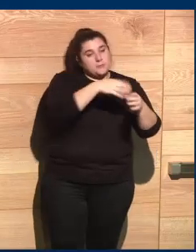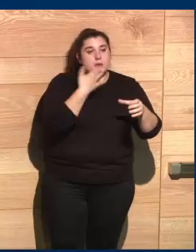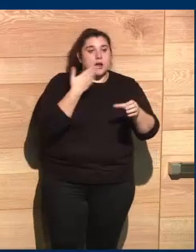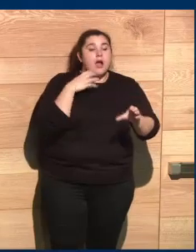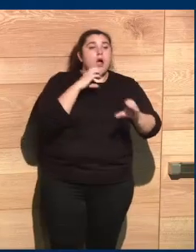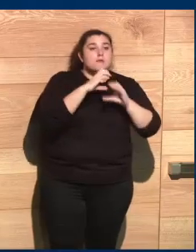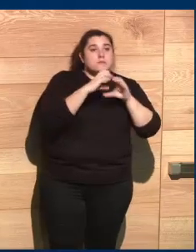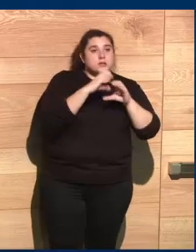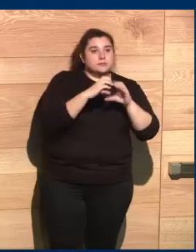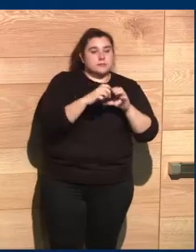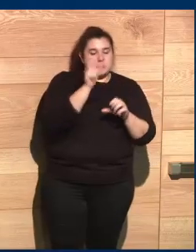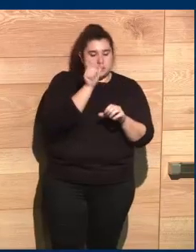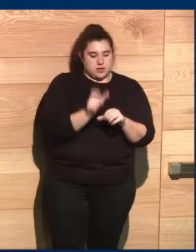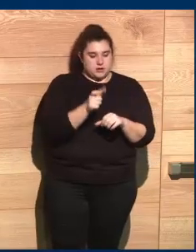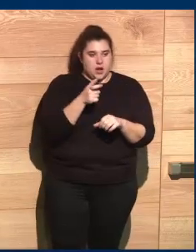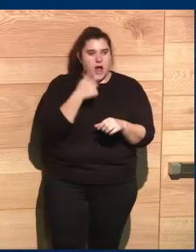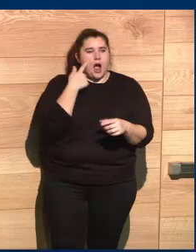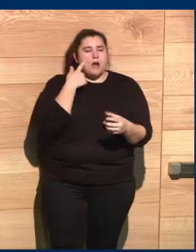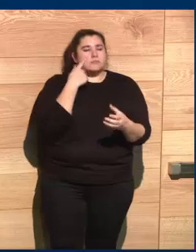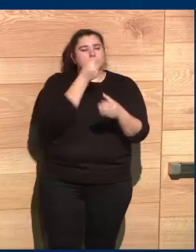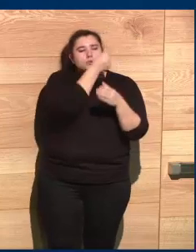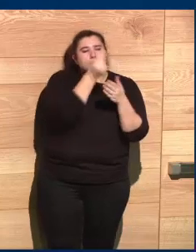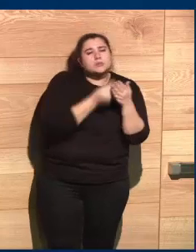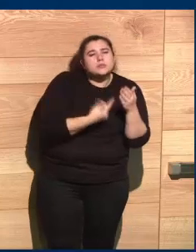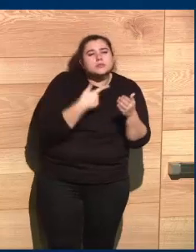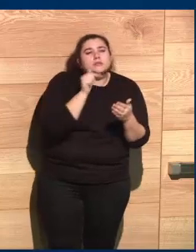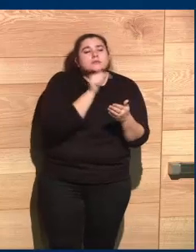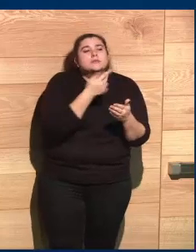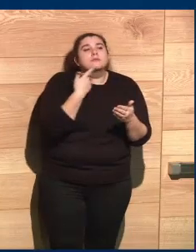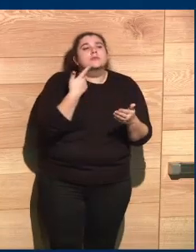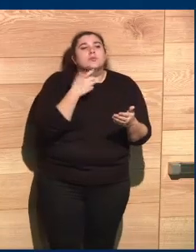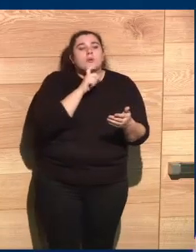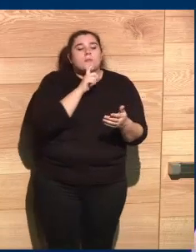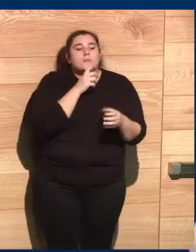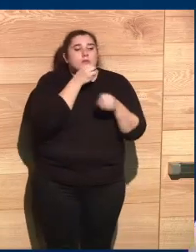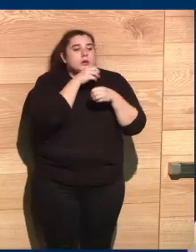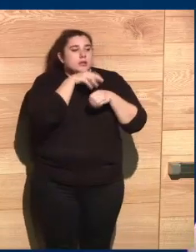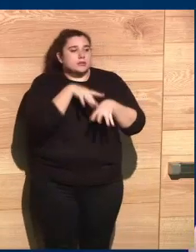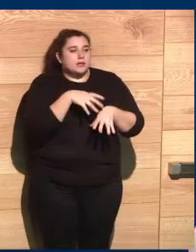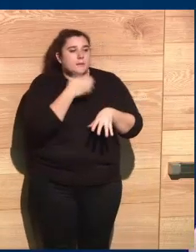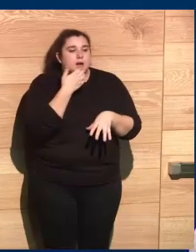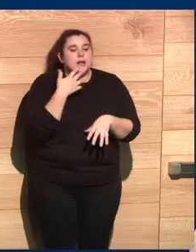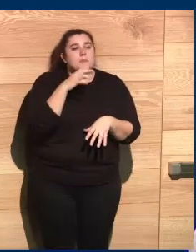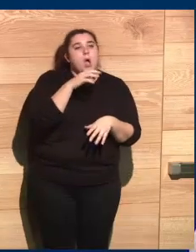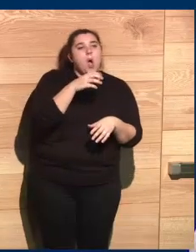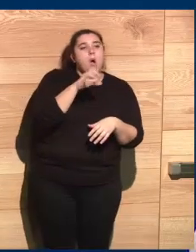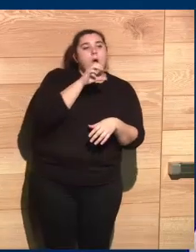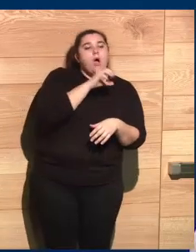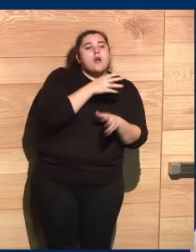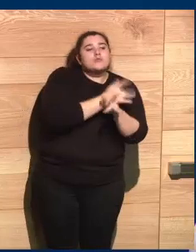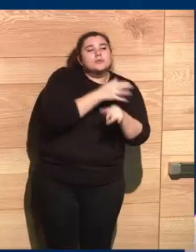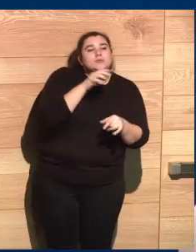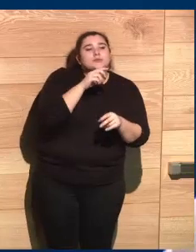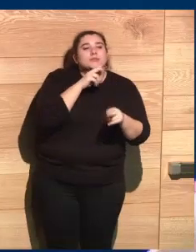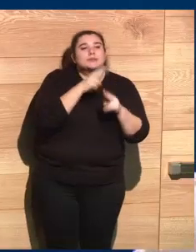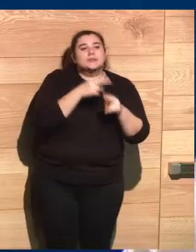propio avatar con características, con una historia. Sims, en realidad. Una especie de los Sims, ¿no? Creo que vamos a